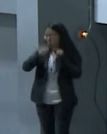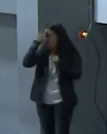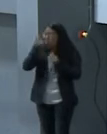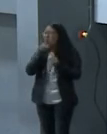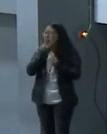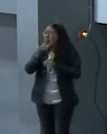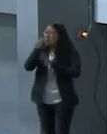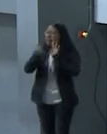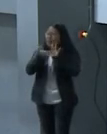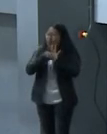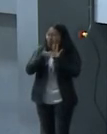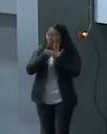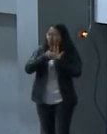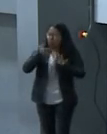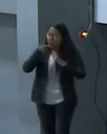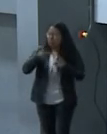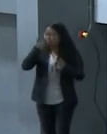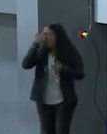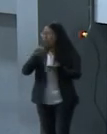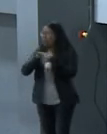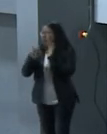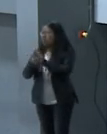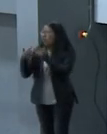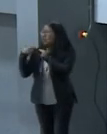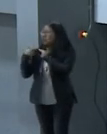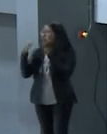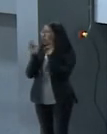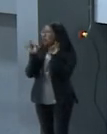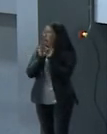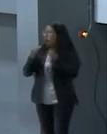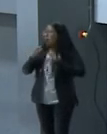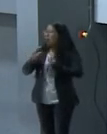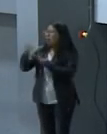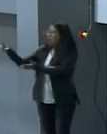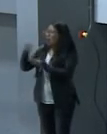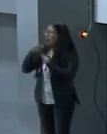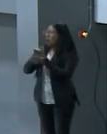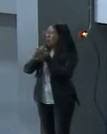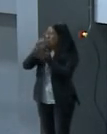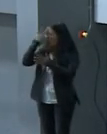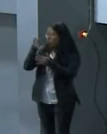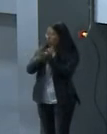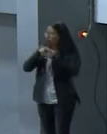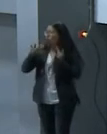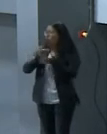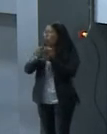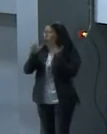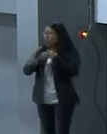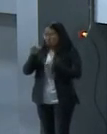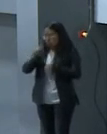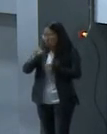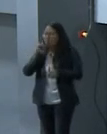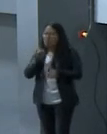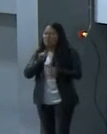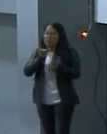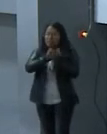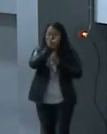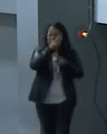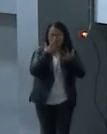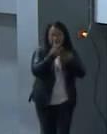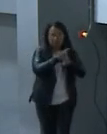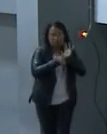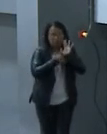que sigue, pues que somos irresponsables pidiendo cosas que la universidad no tiene cómo cubrir, y no es cierto, compañeros y compañeras. Ese es el énfasis que quería